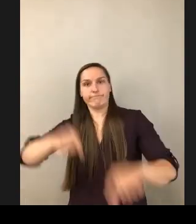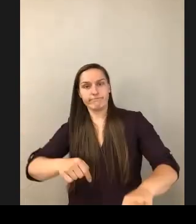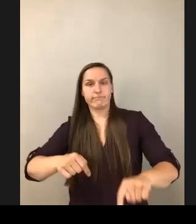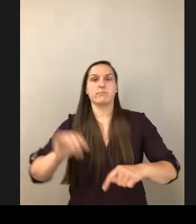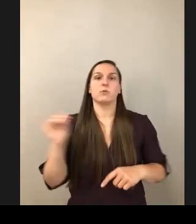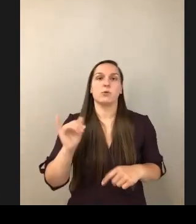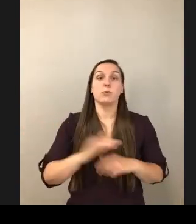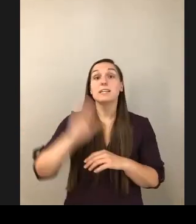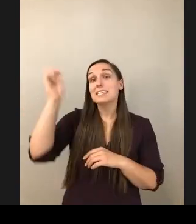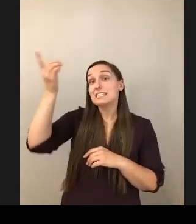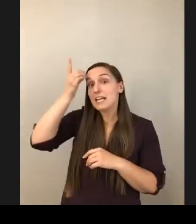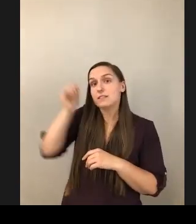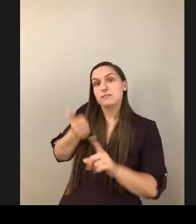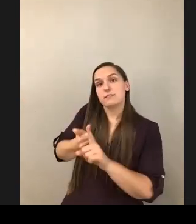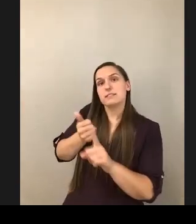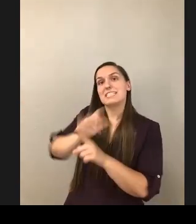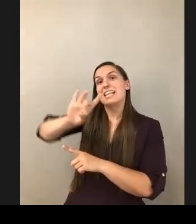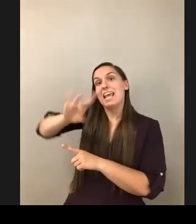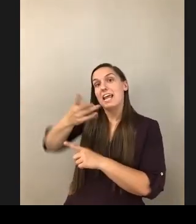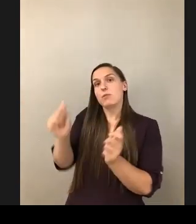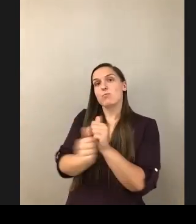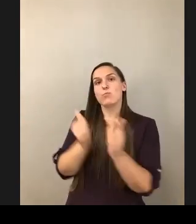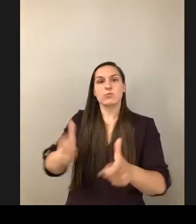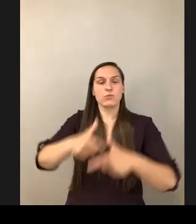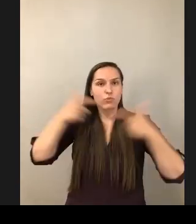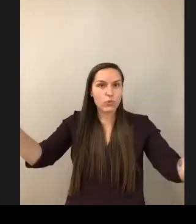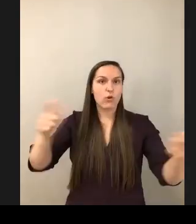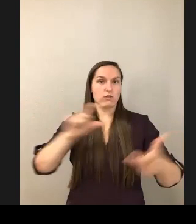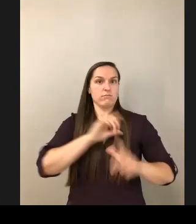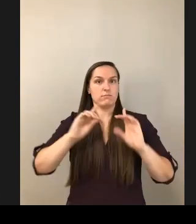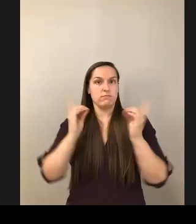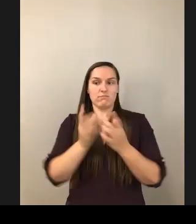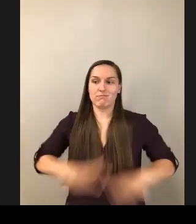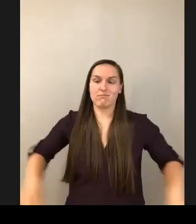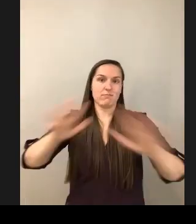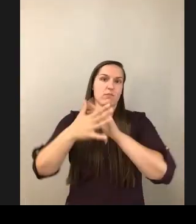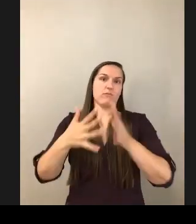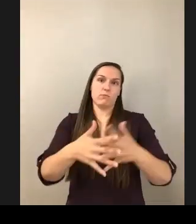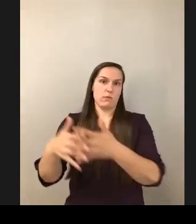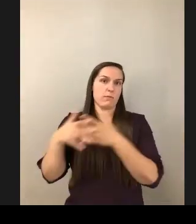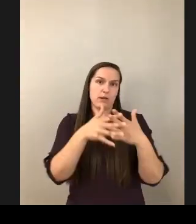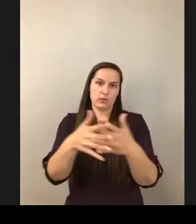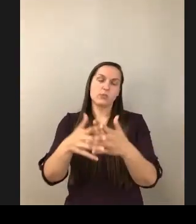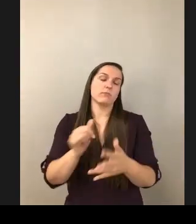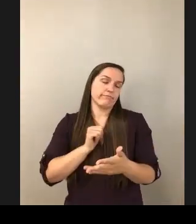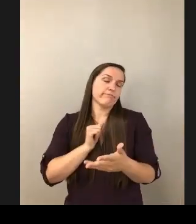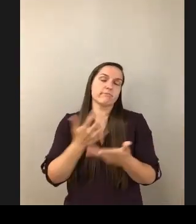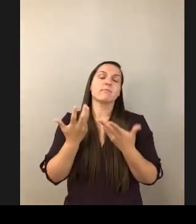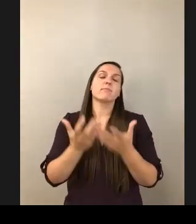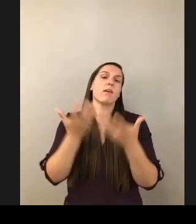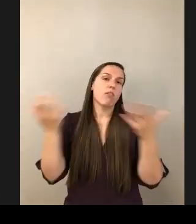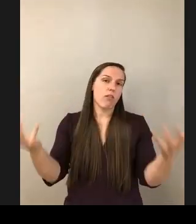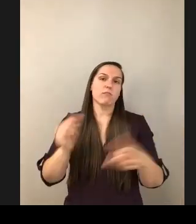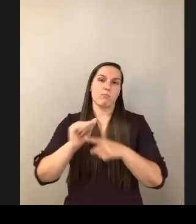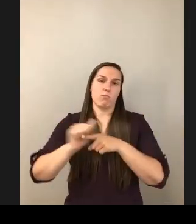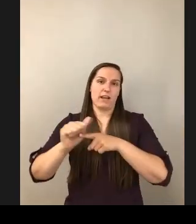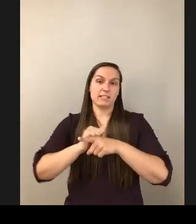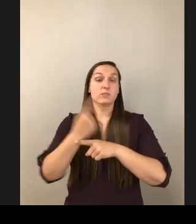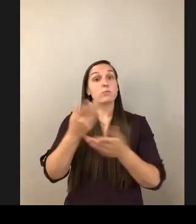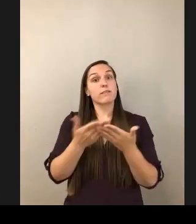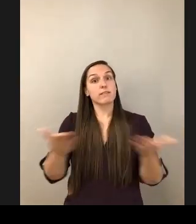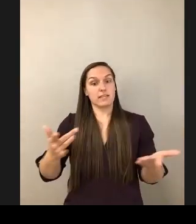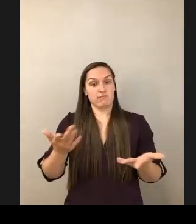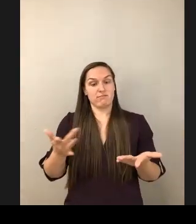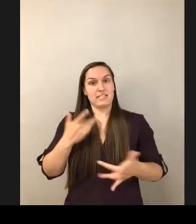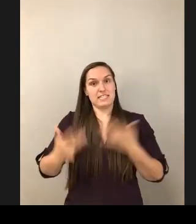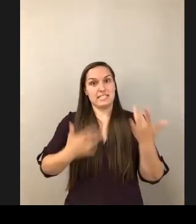muchos visitantes a la ciudad. Y Dallas es una de las fuerzas policíacas más grandes